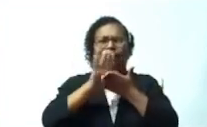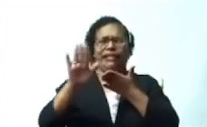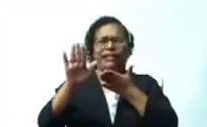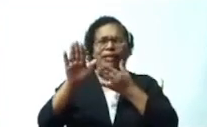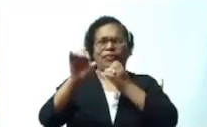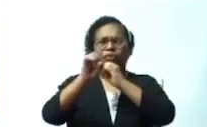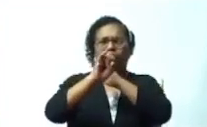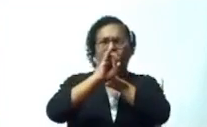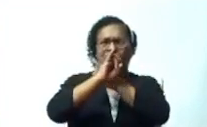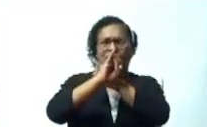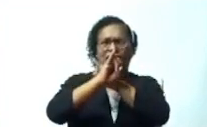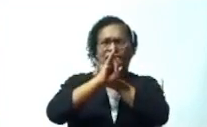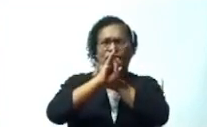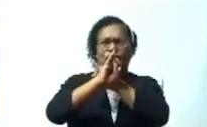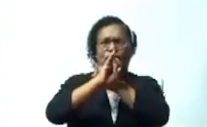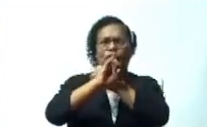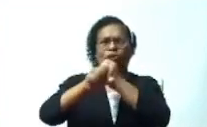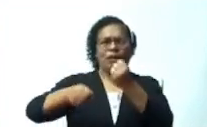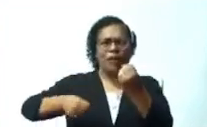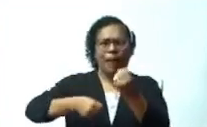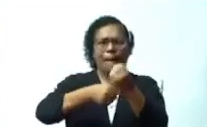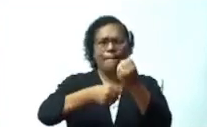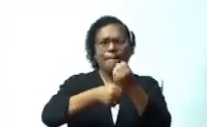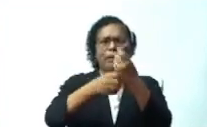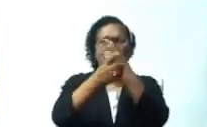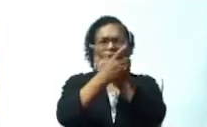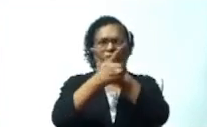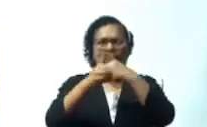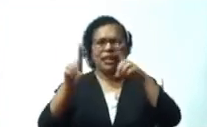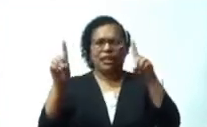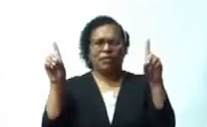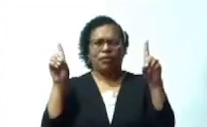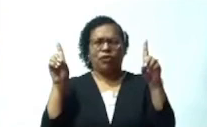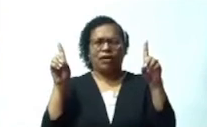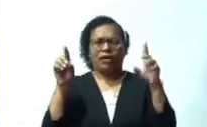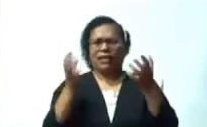y contra la corrupción en la República Dominicana.